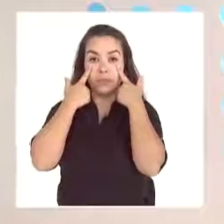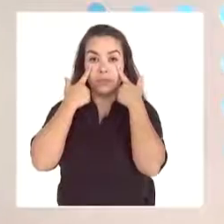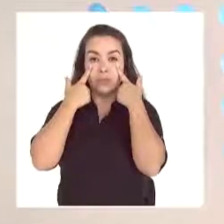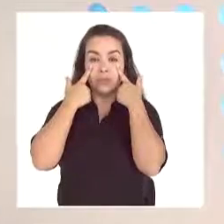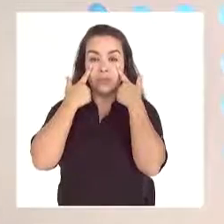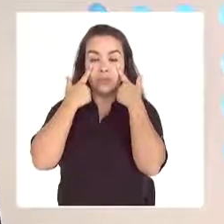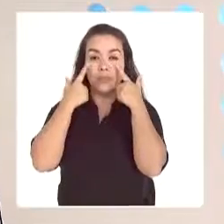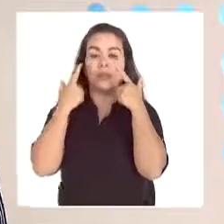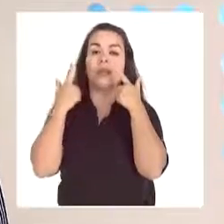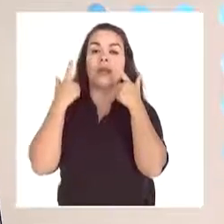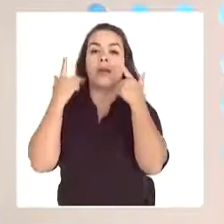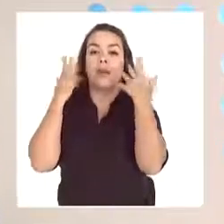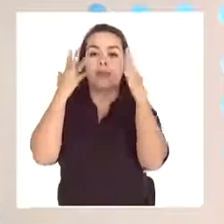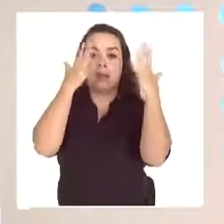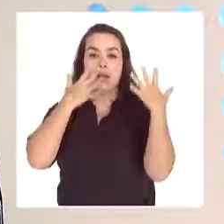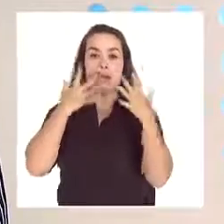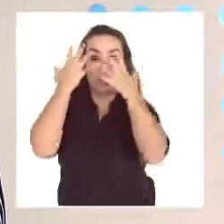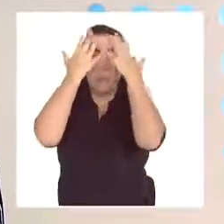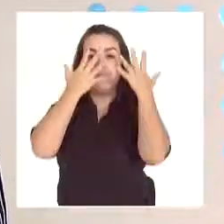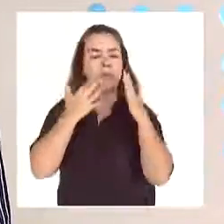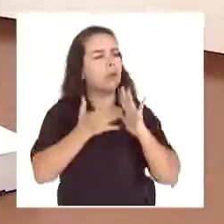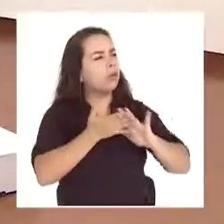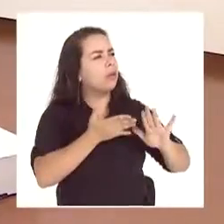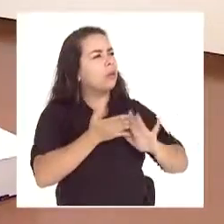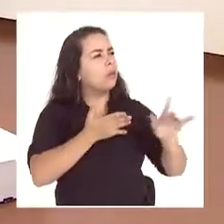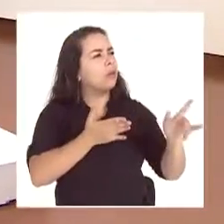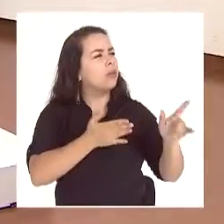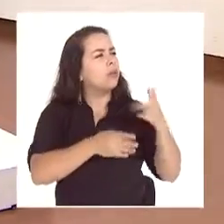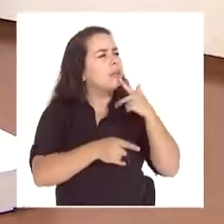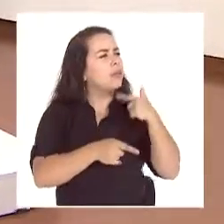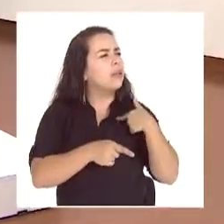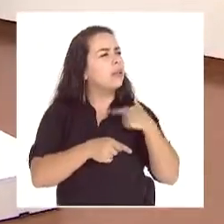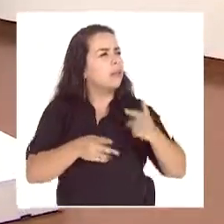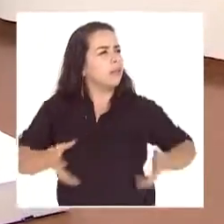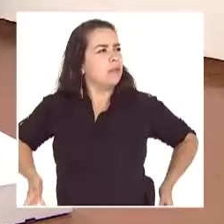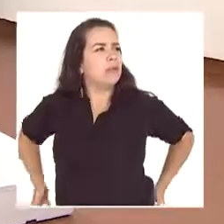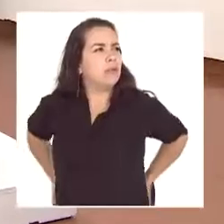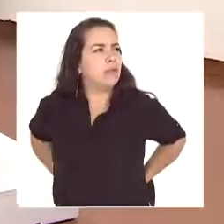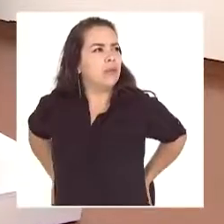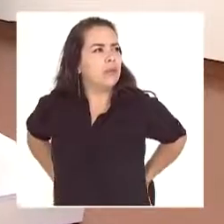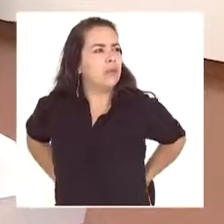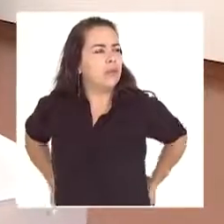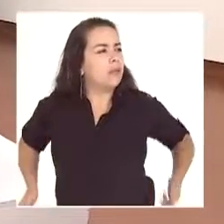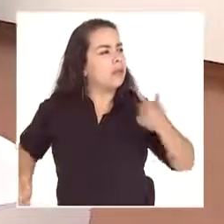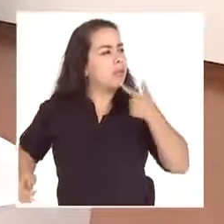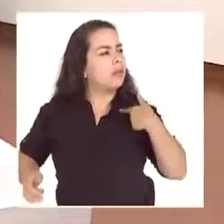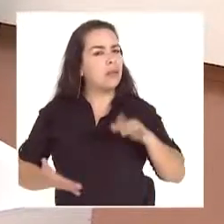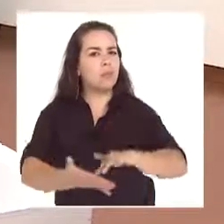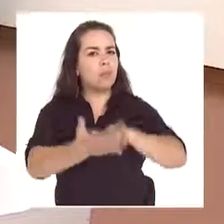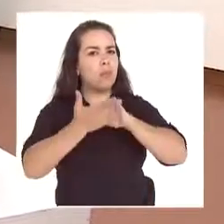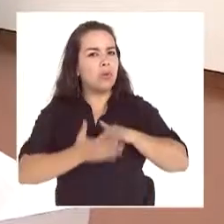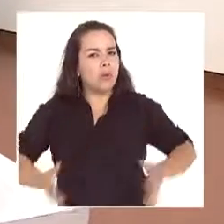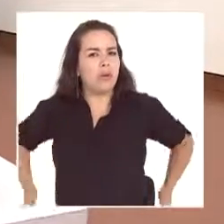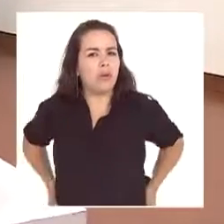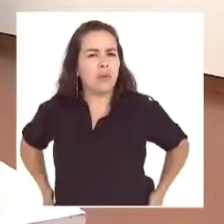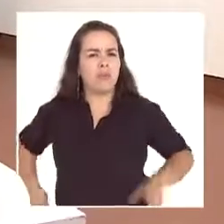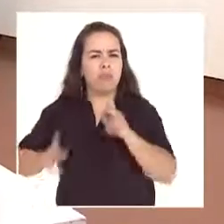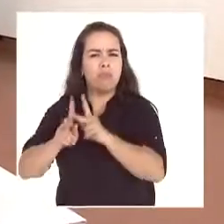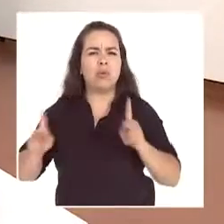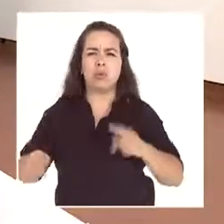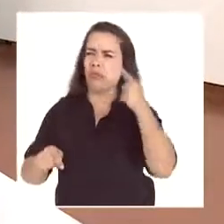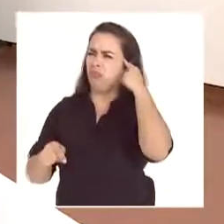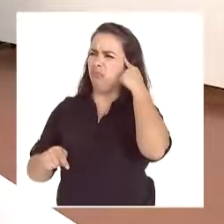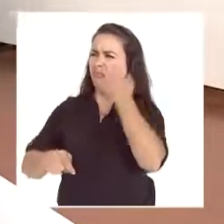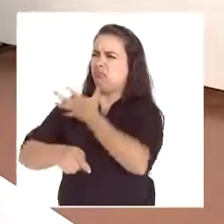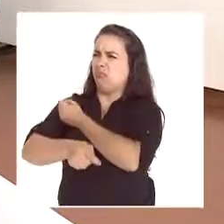los nervios periféricos. Tocó un tema, perdón José, que es la parte del riñón, porque ahí mostraban el riñón y tal, y la gente dice, pero era